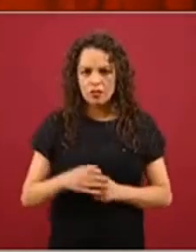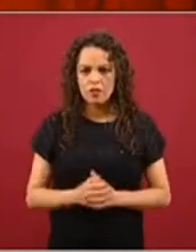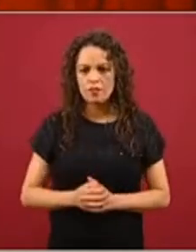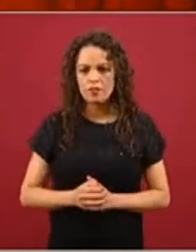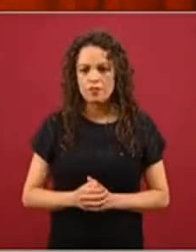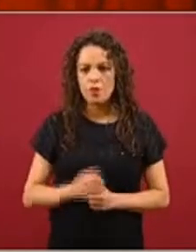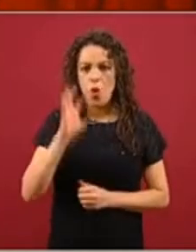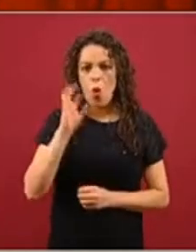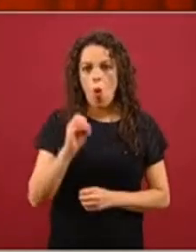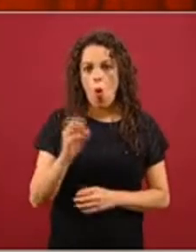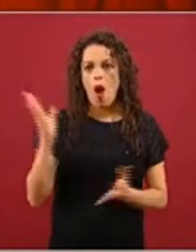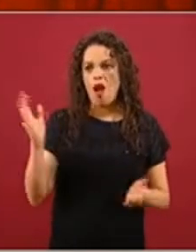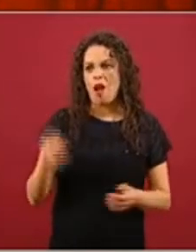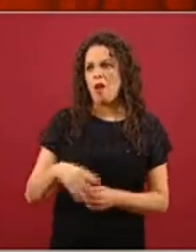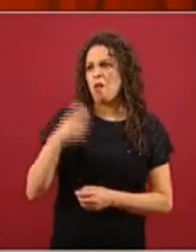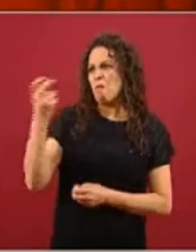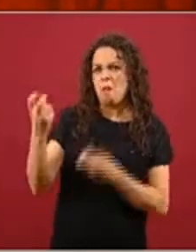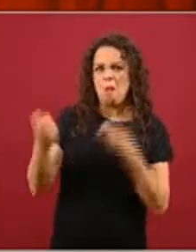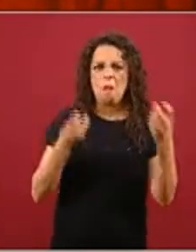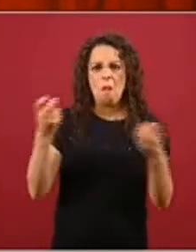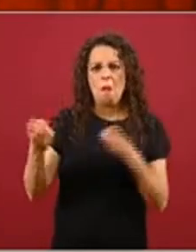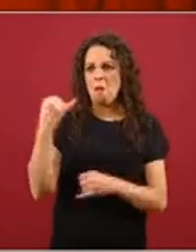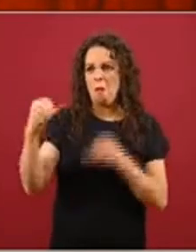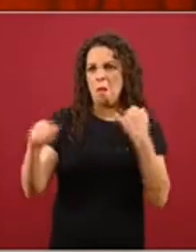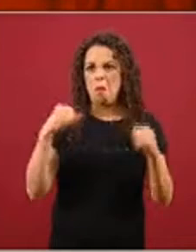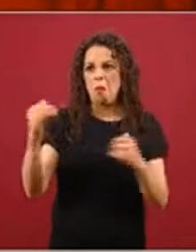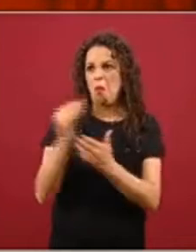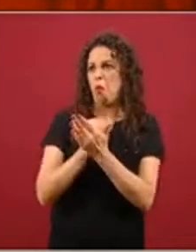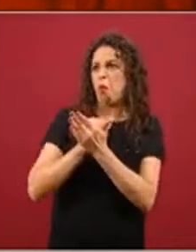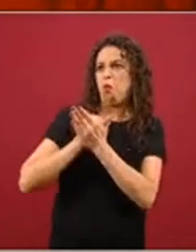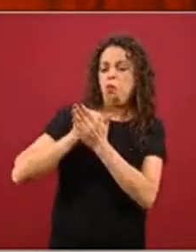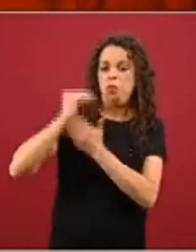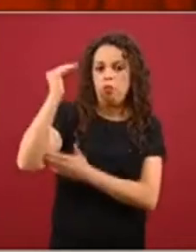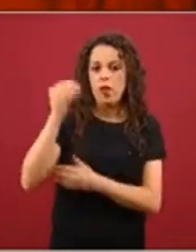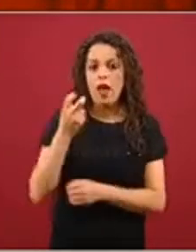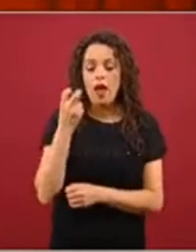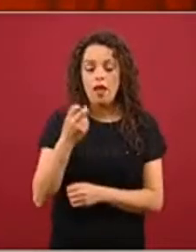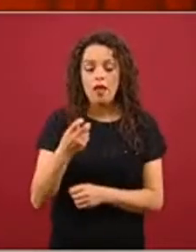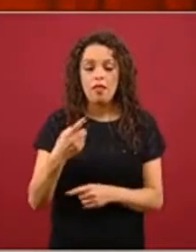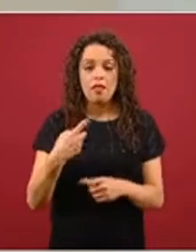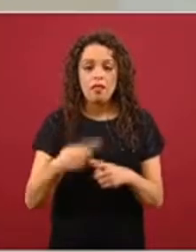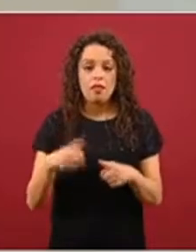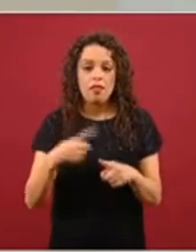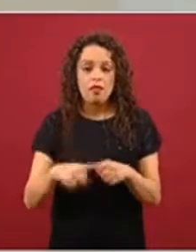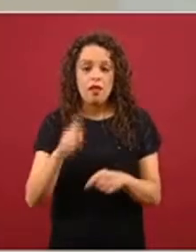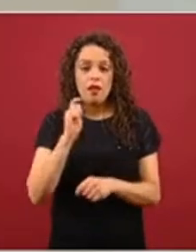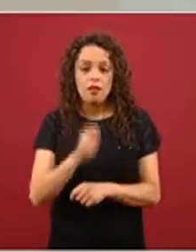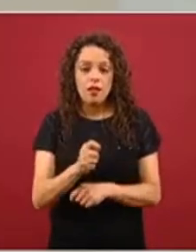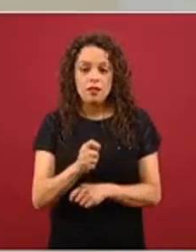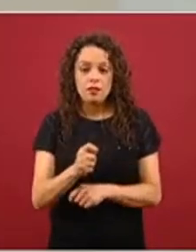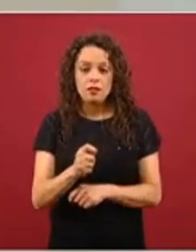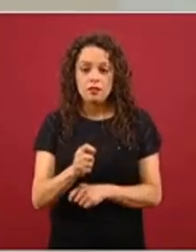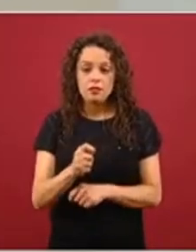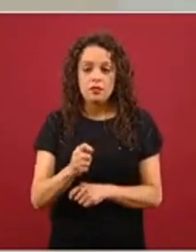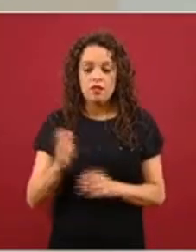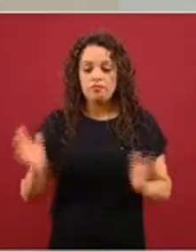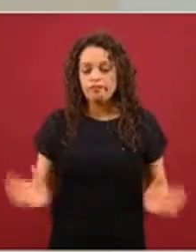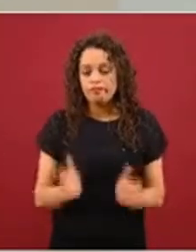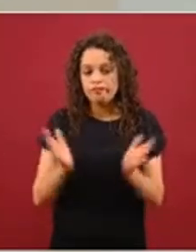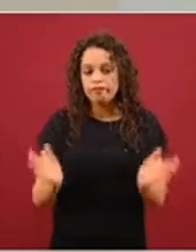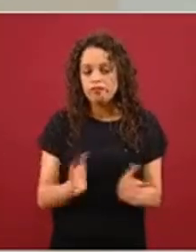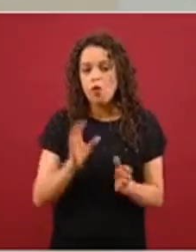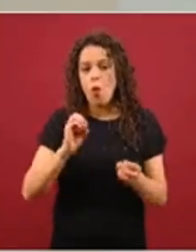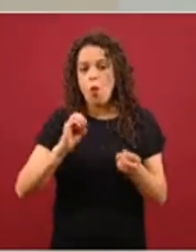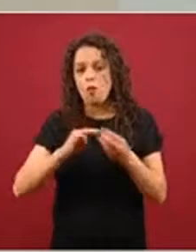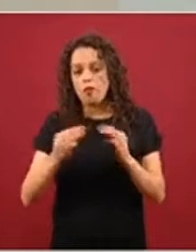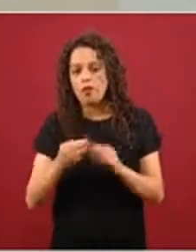escandalosas pudieran tener otro tipo de motivaciones, desde luego. Pueden ser motivaciones, por ejemplo, políticas, puede ser una